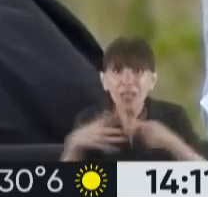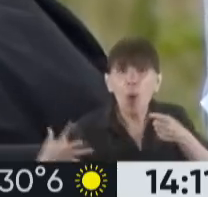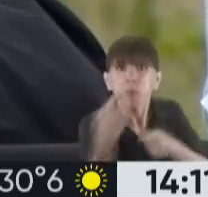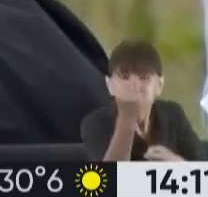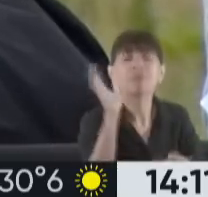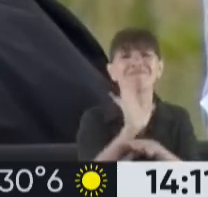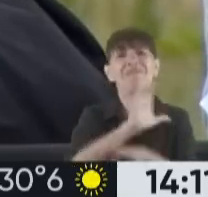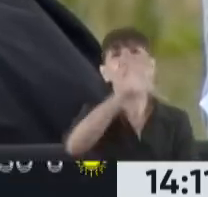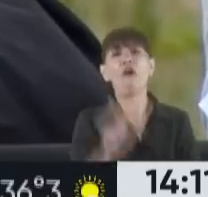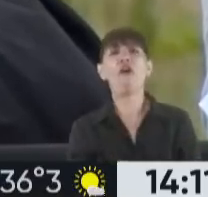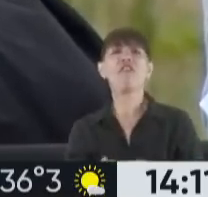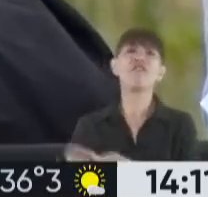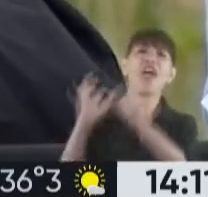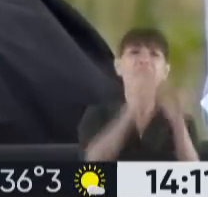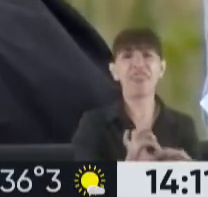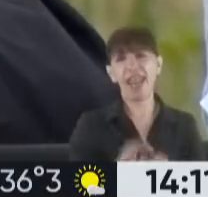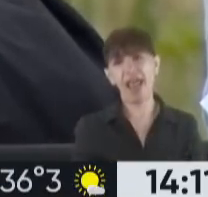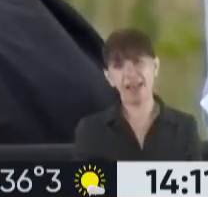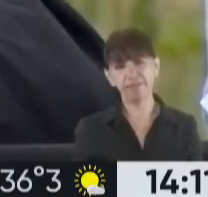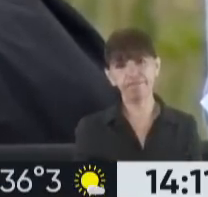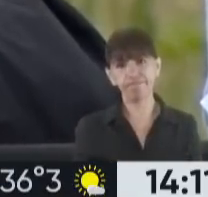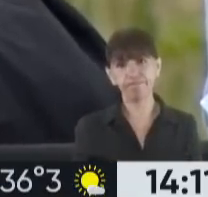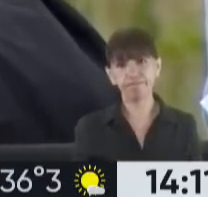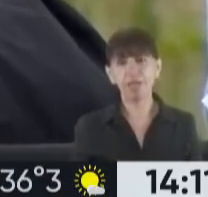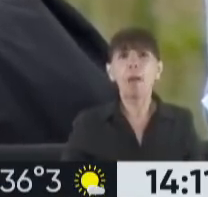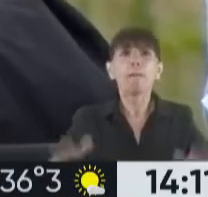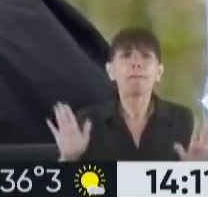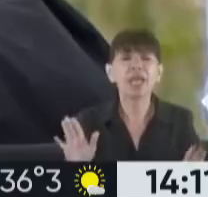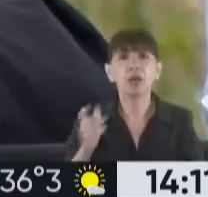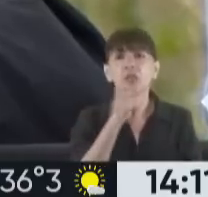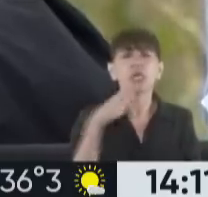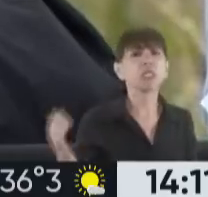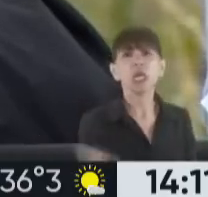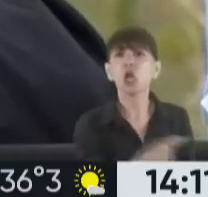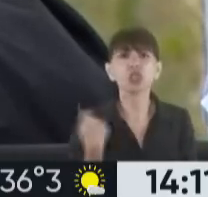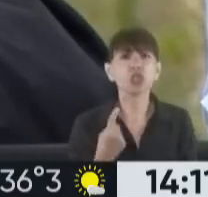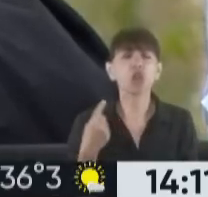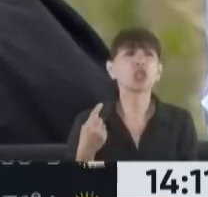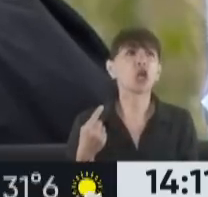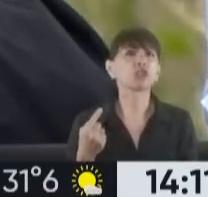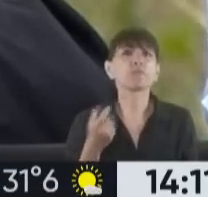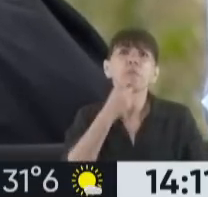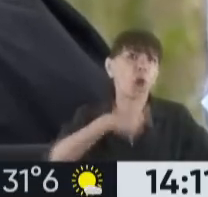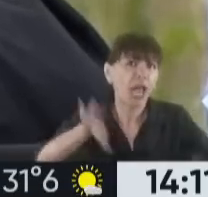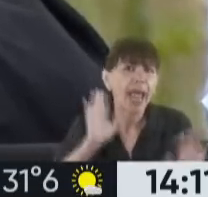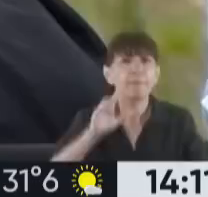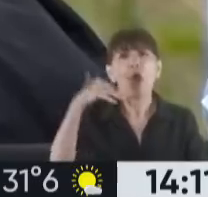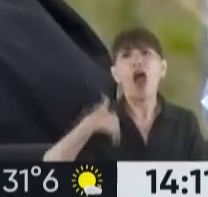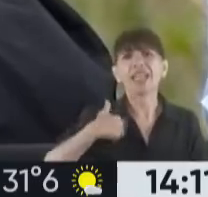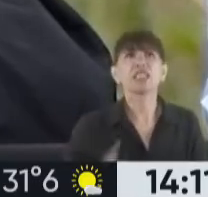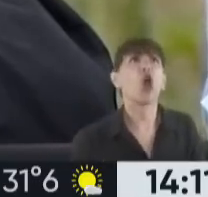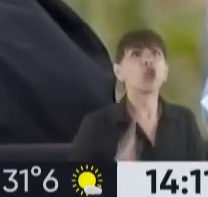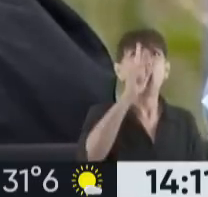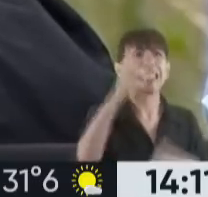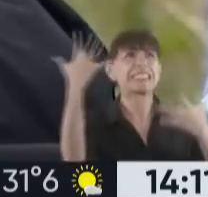un país federal. Pero mientras sigamos haciendo que de nuestro norte argentino muchos vayan